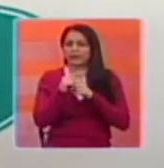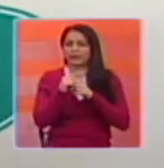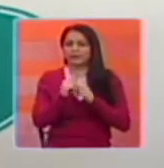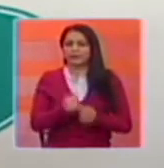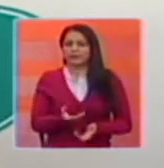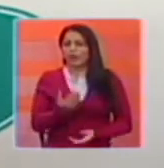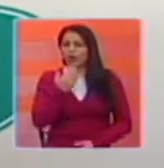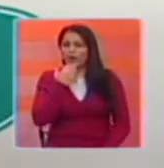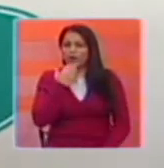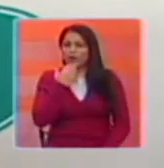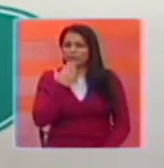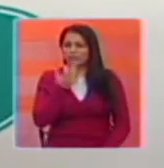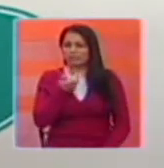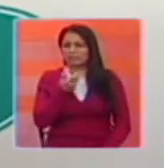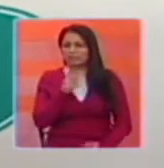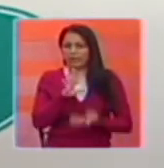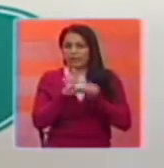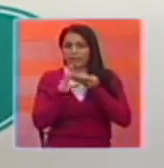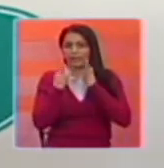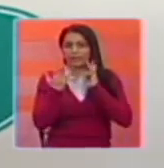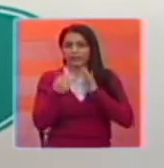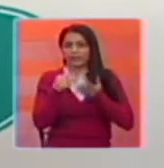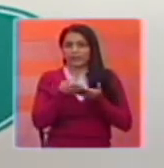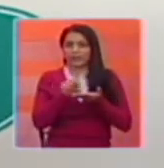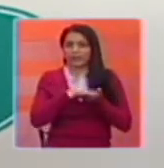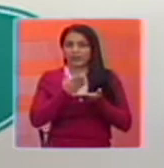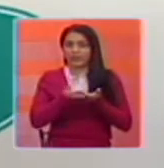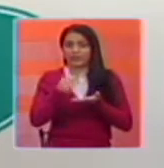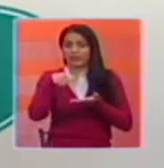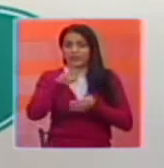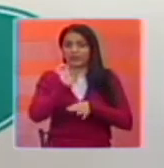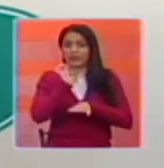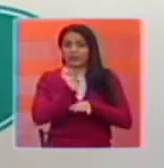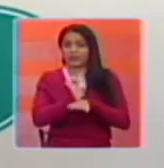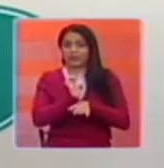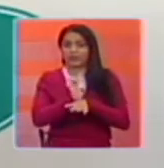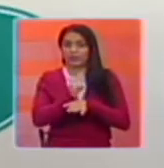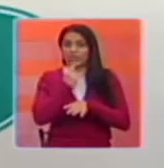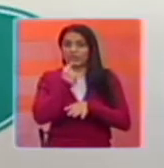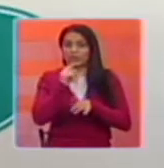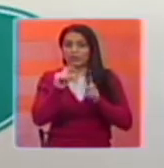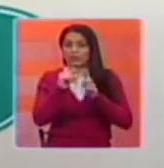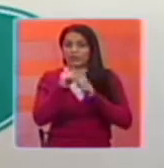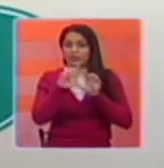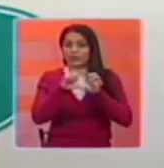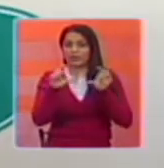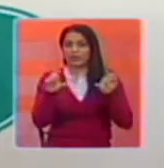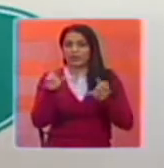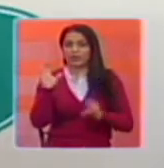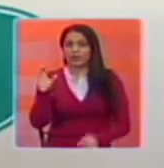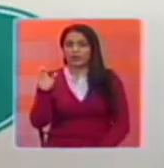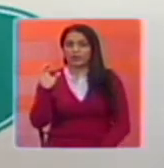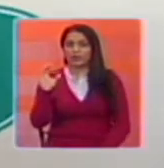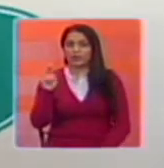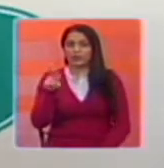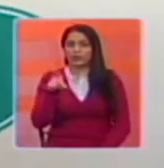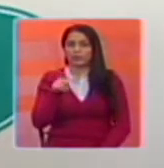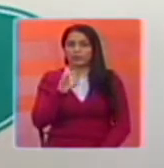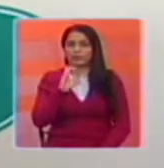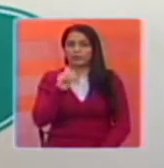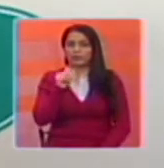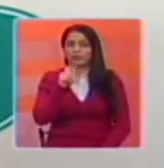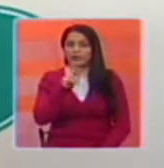traducción muy extraña, pero nosotros aquí en Ecuador, cuando vamos a comprar, decimos cupcakes. ¿verdad? Eso es. Entonces, miren,